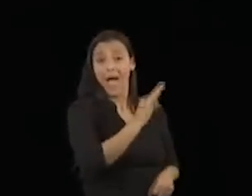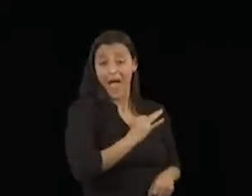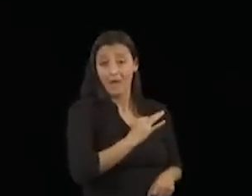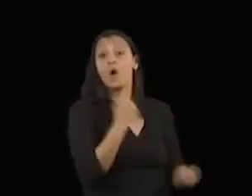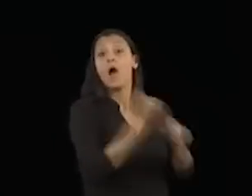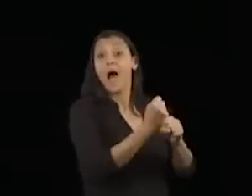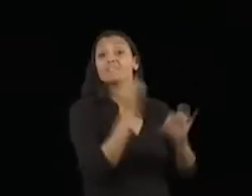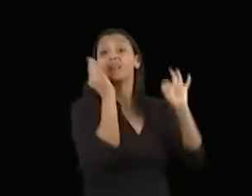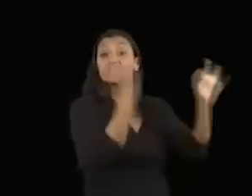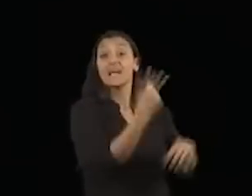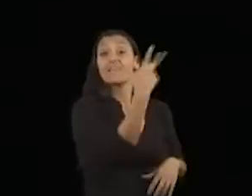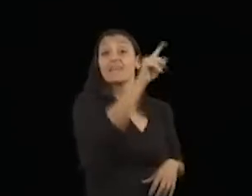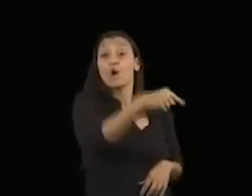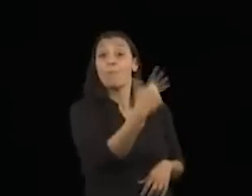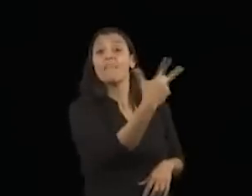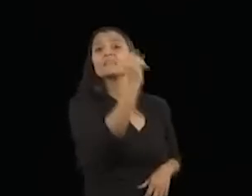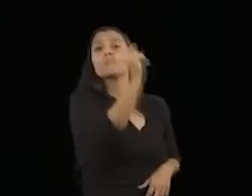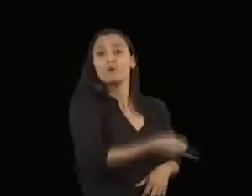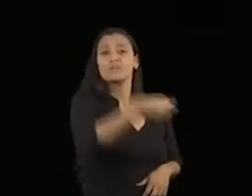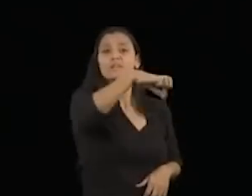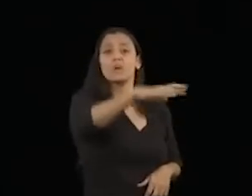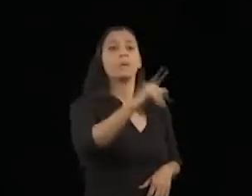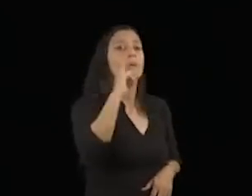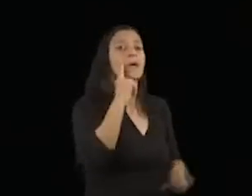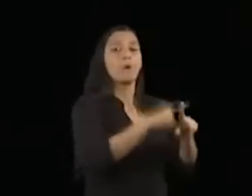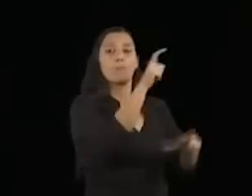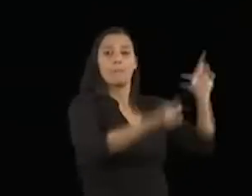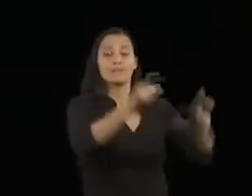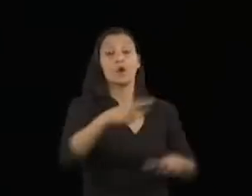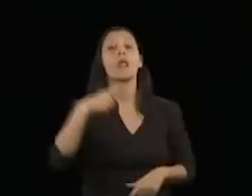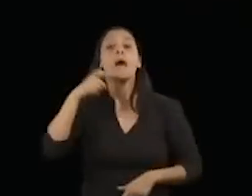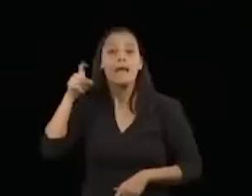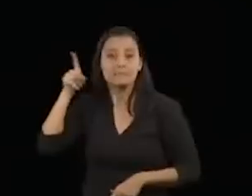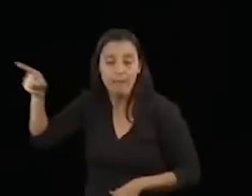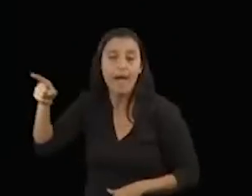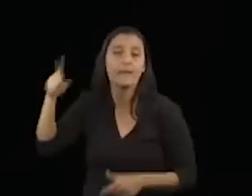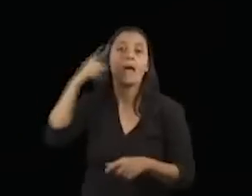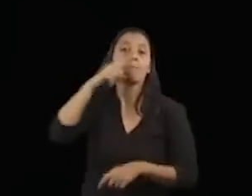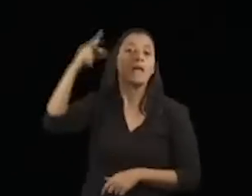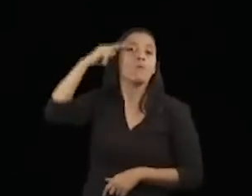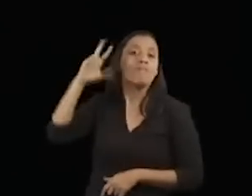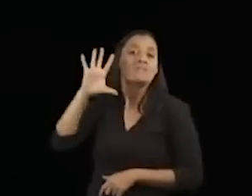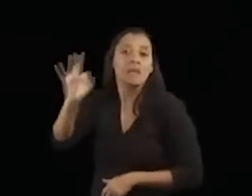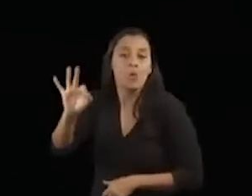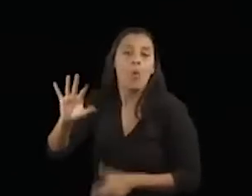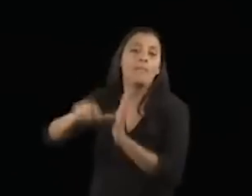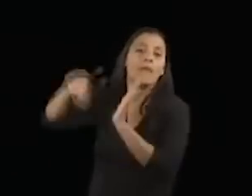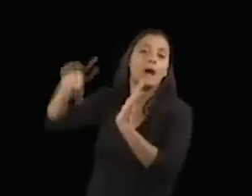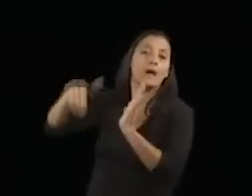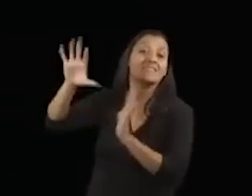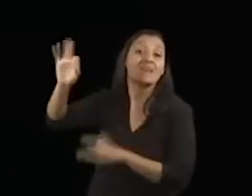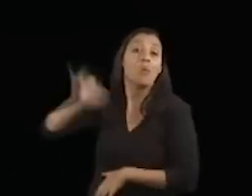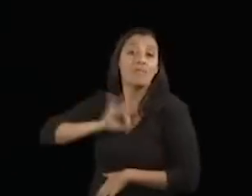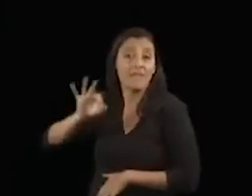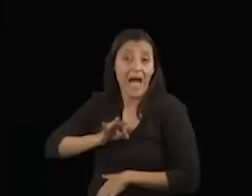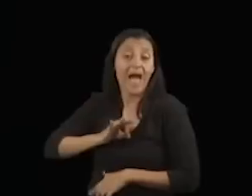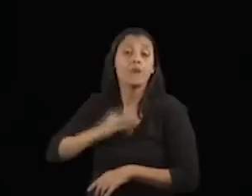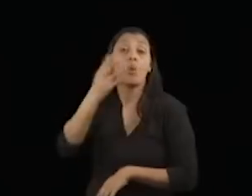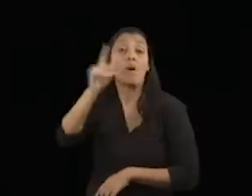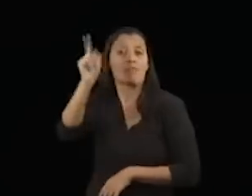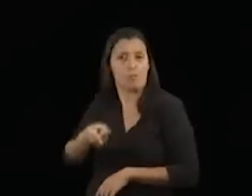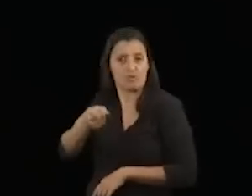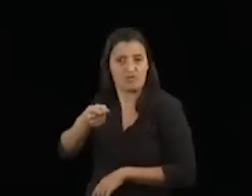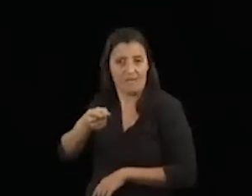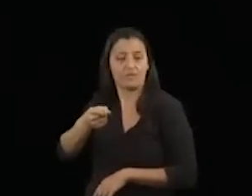tasa de crecimiento del 3,3%. España, en 1950, lo hizo en 18 años con una tasa del